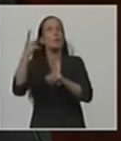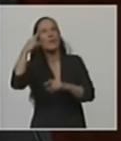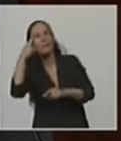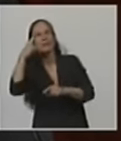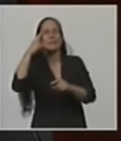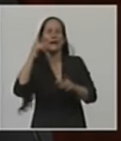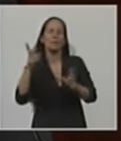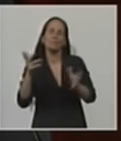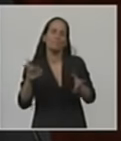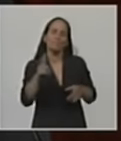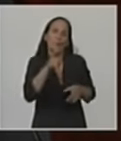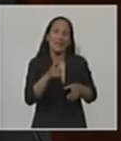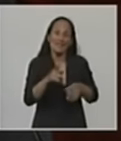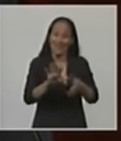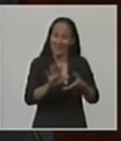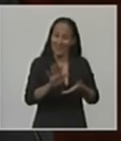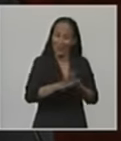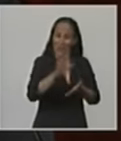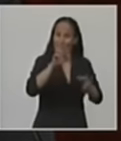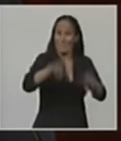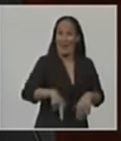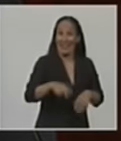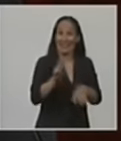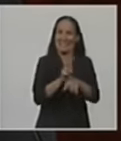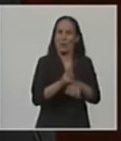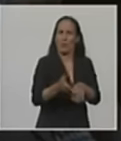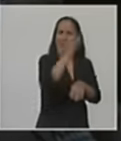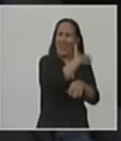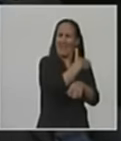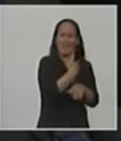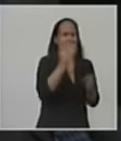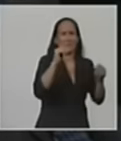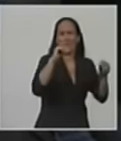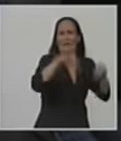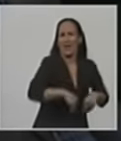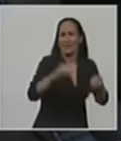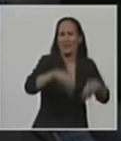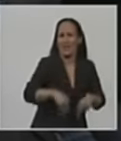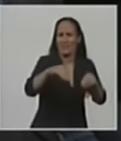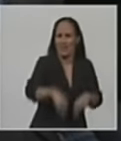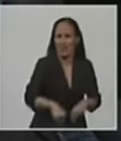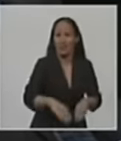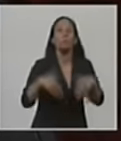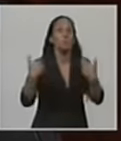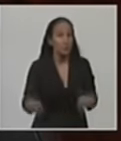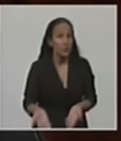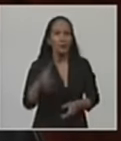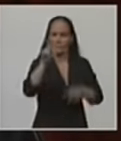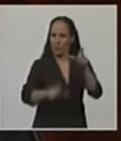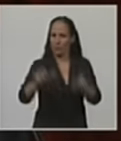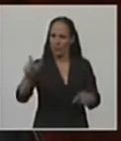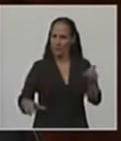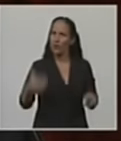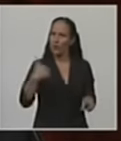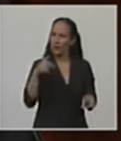de los últimos años han sido un fracaso. Es por eso que los argentinos hoy tienen miedo y